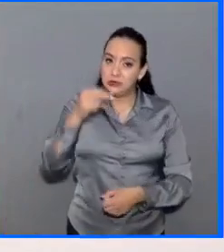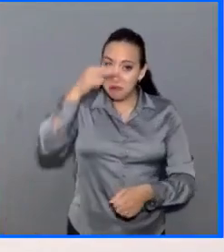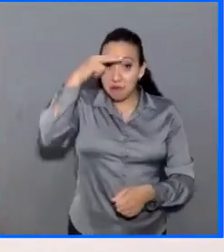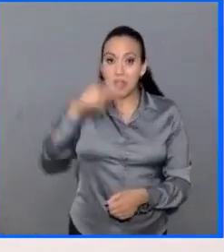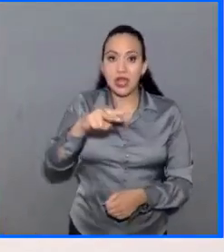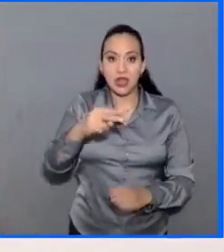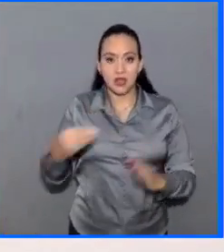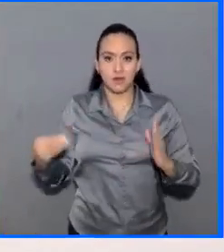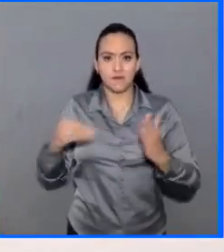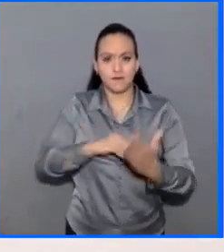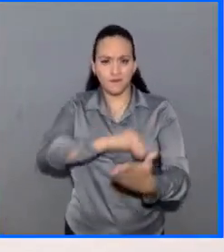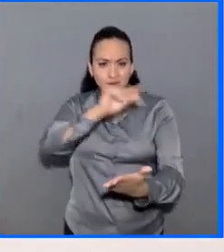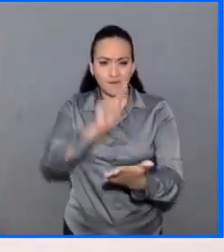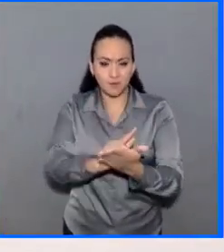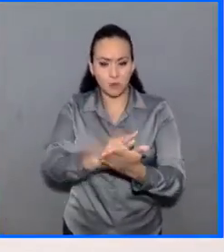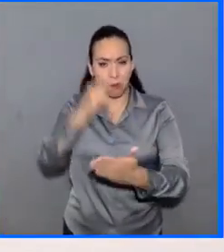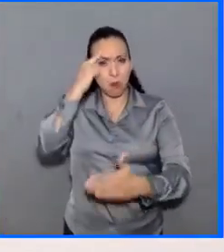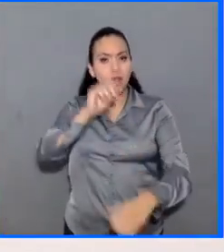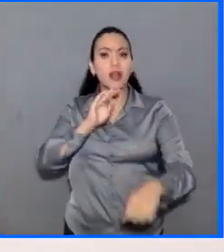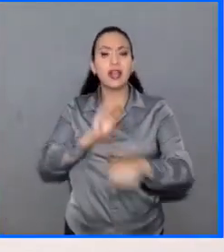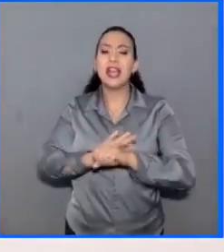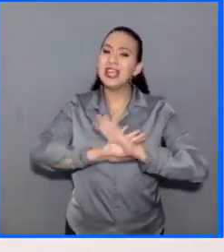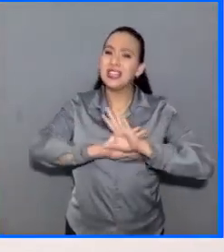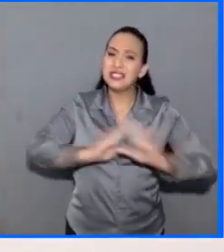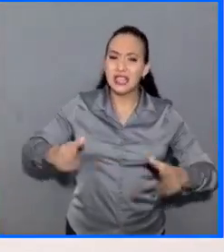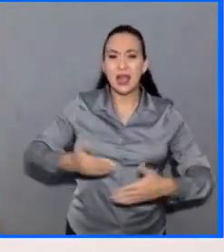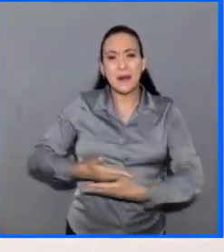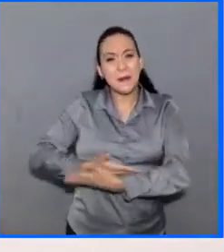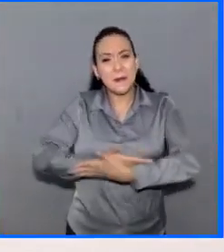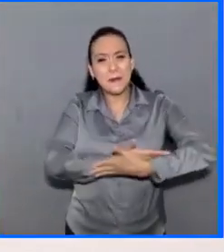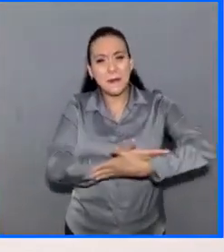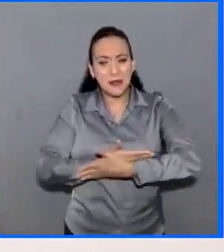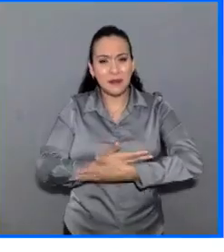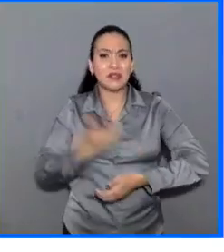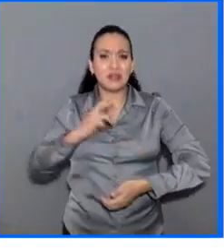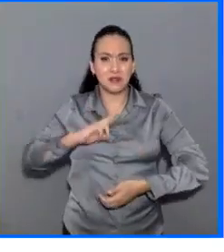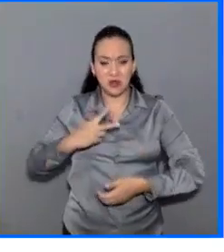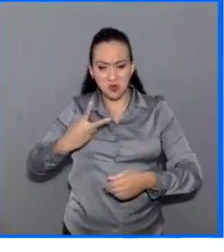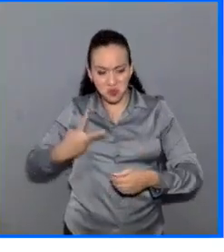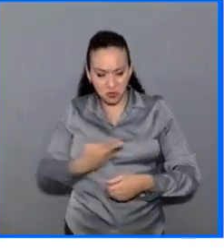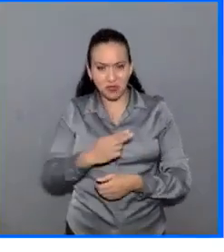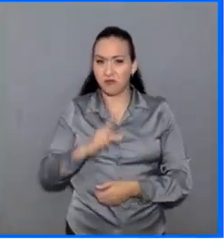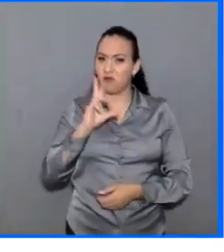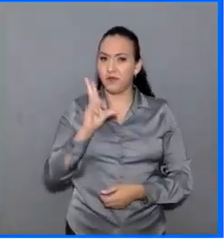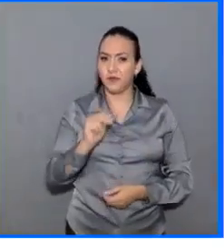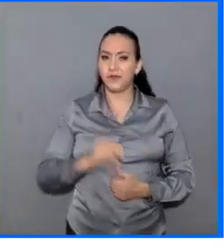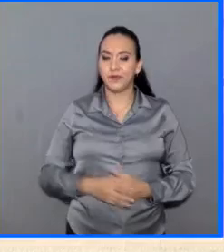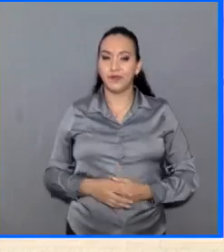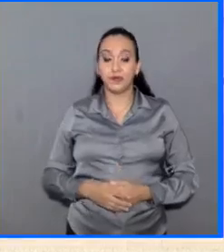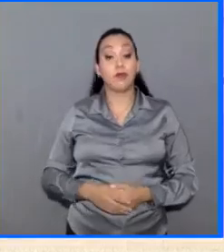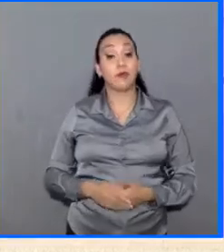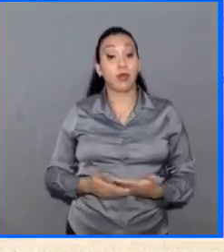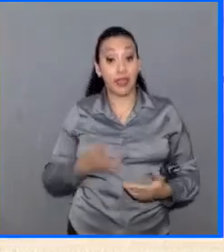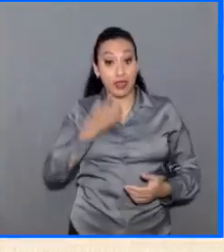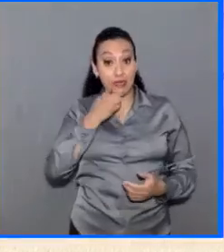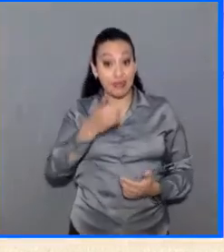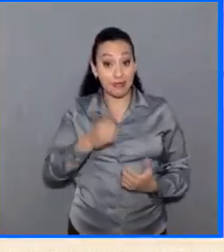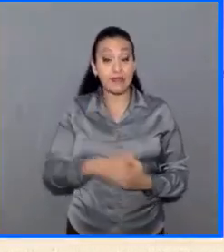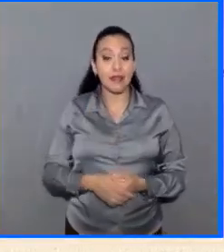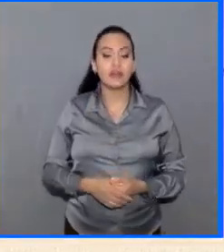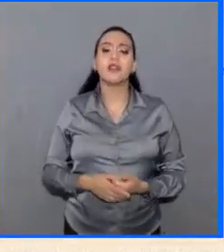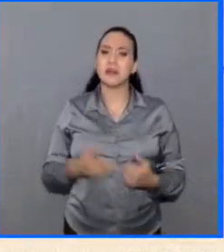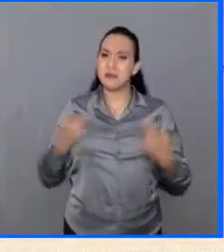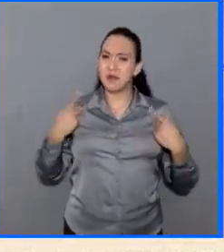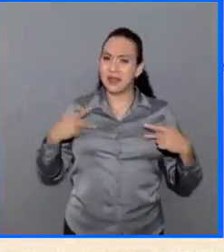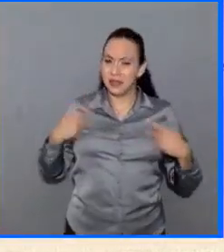el que no se mutilen bebés intersex. Reflexionaron sobre los mitos en torno a las personas de la diversidad y